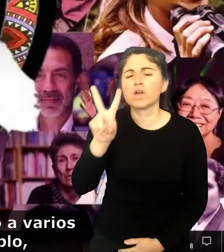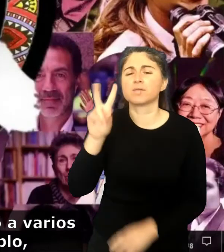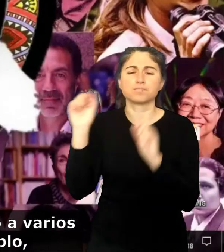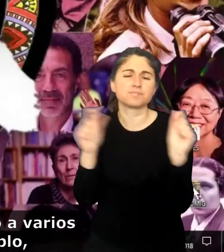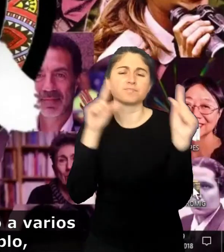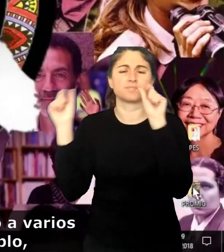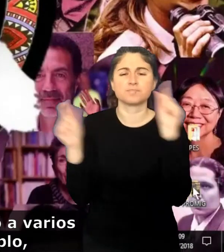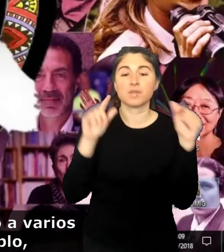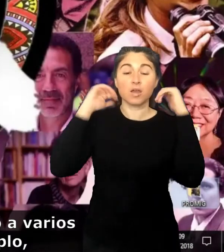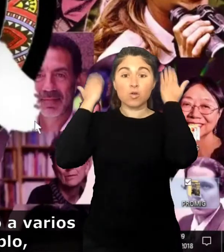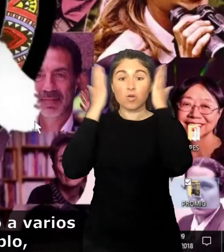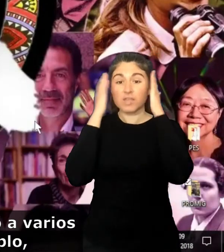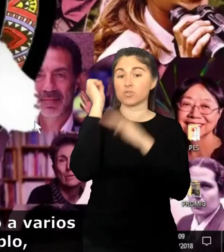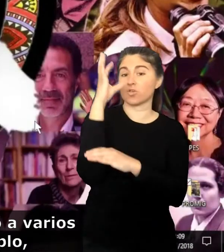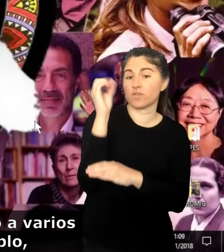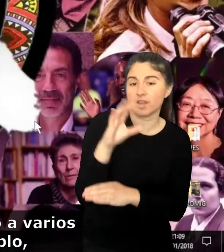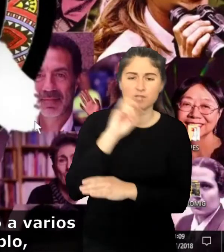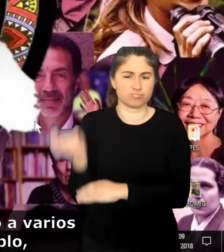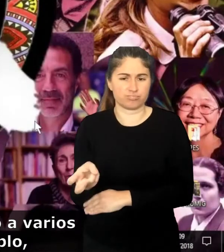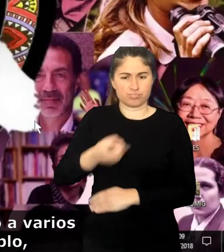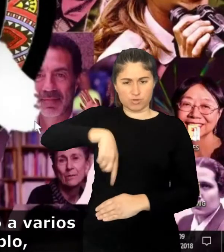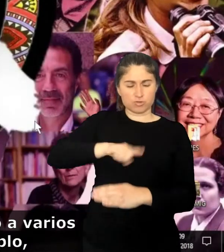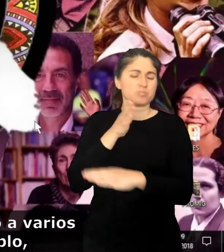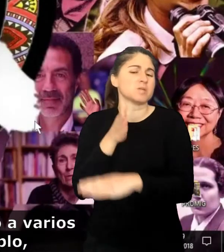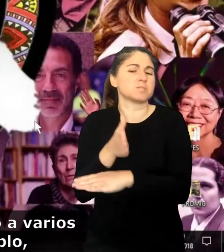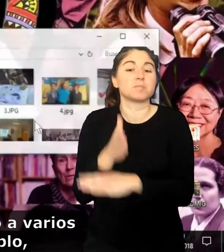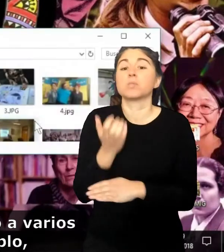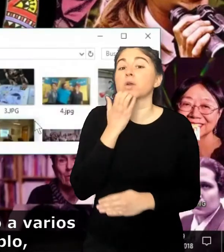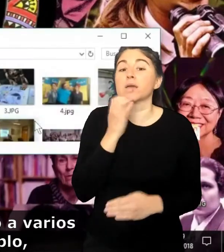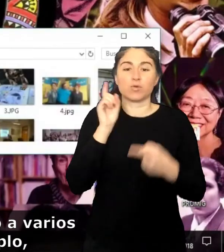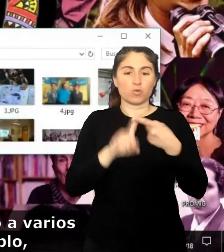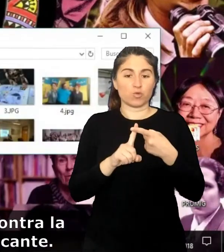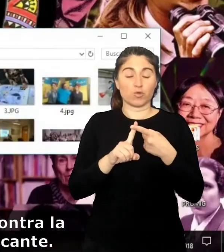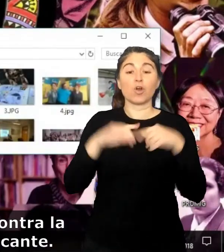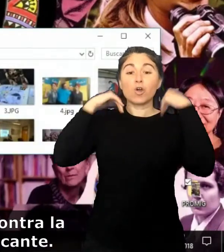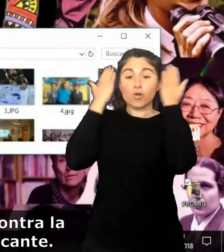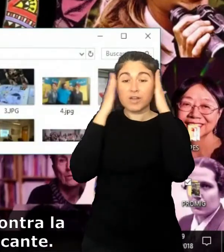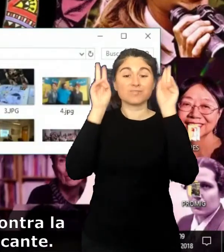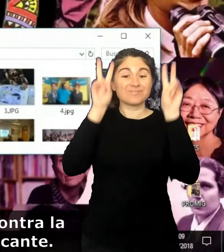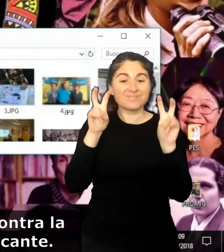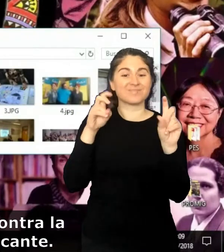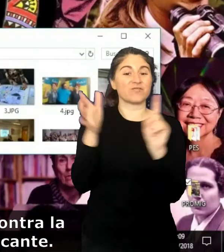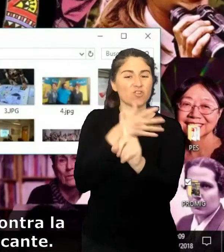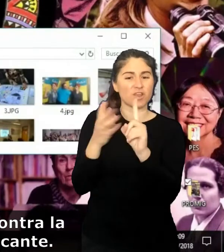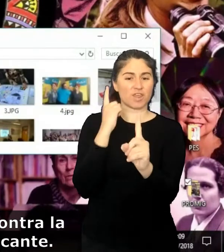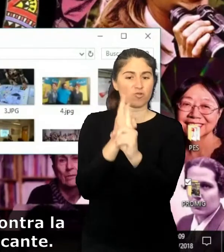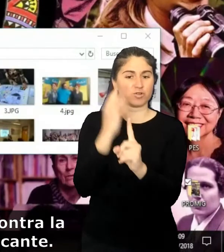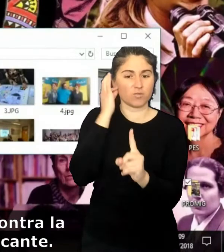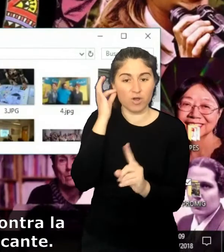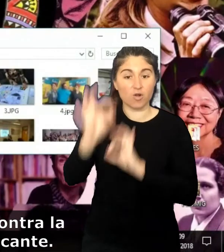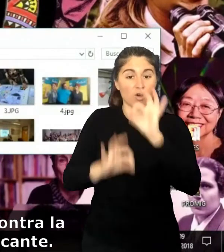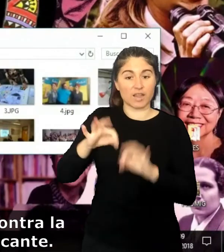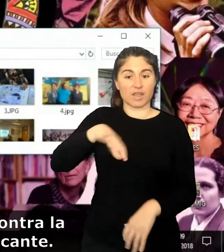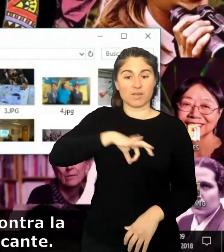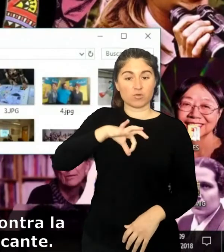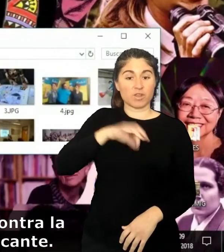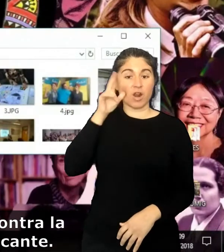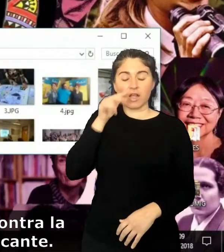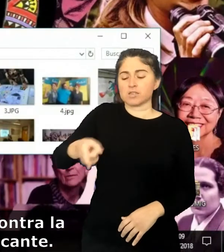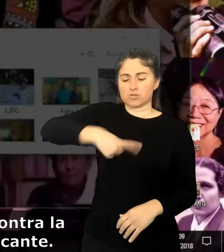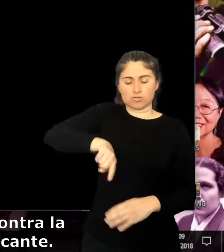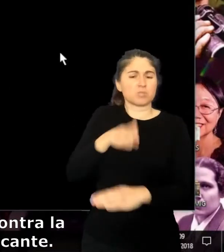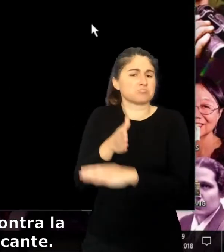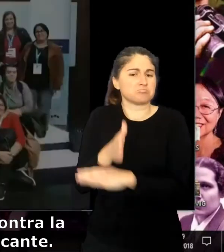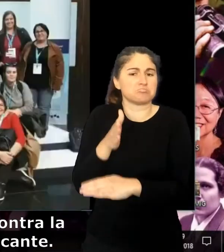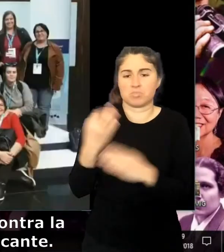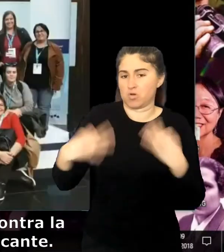pues, como puedes ir viendo hemos ido a varios congresos y conferencias por ejemplo, solemos ir al congreso sobre violencia contra la mujer que organiza la